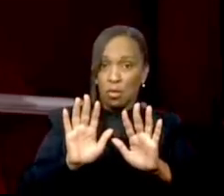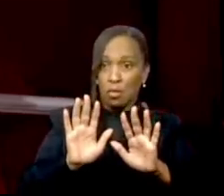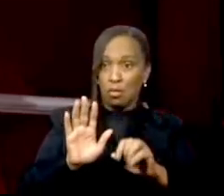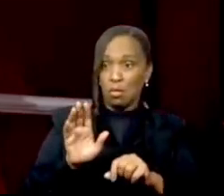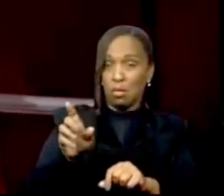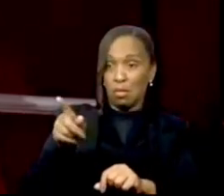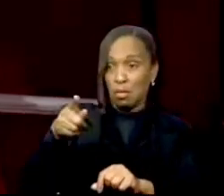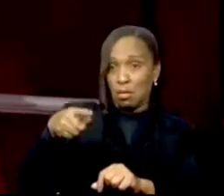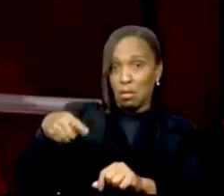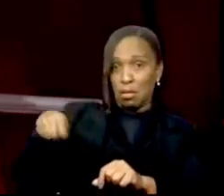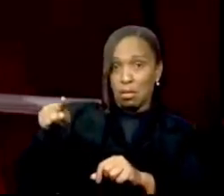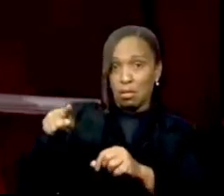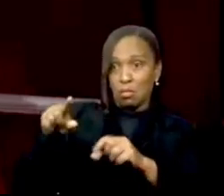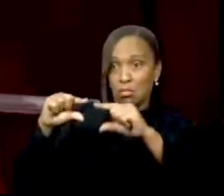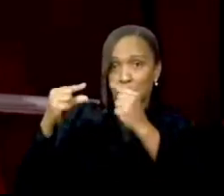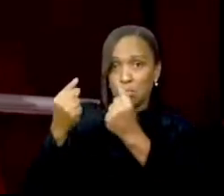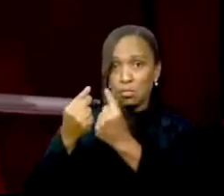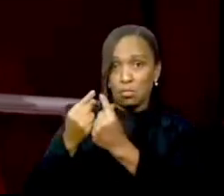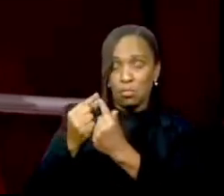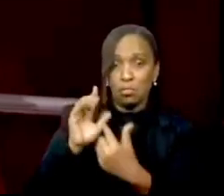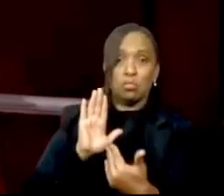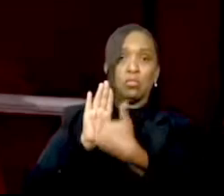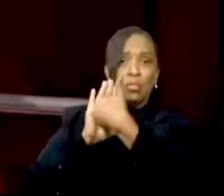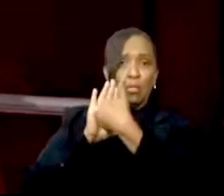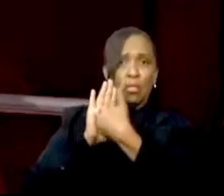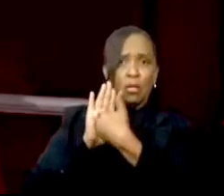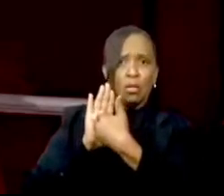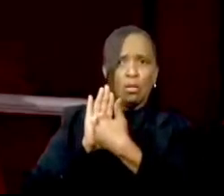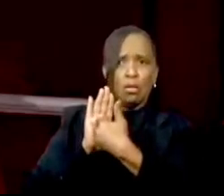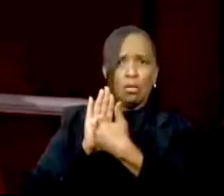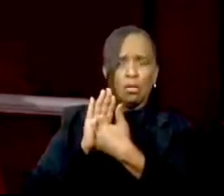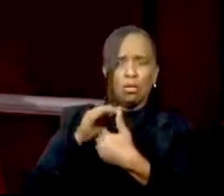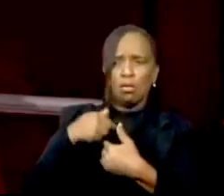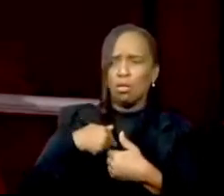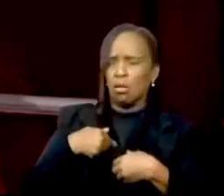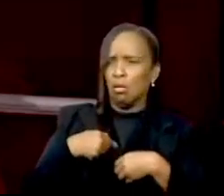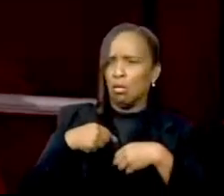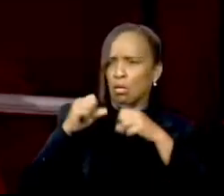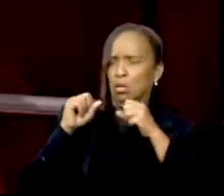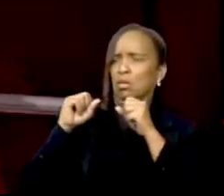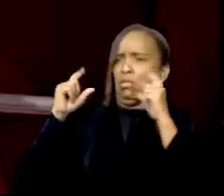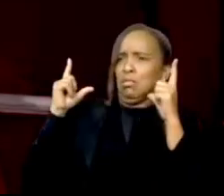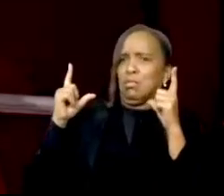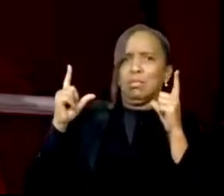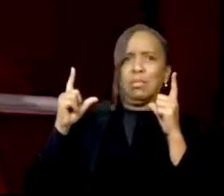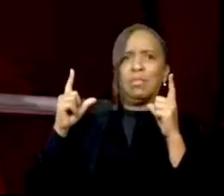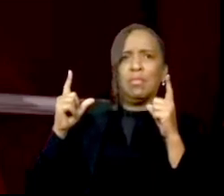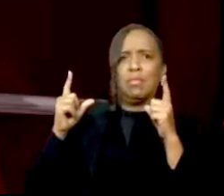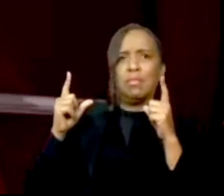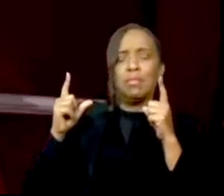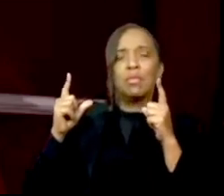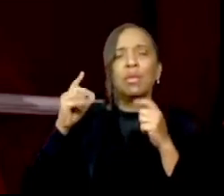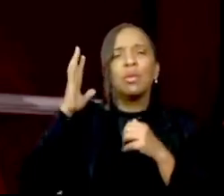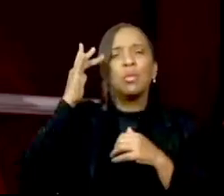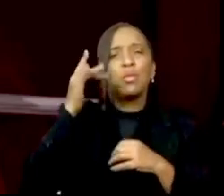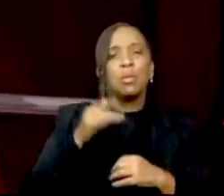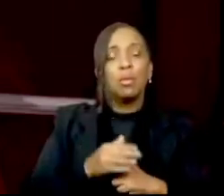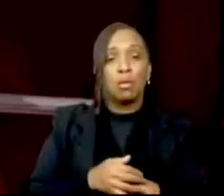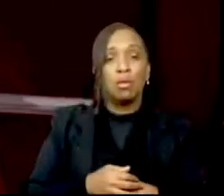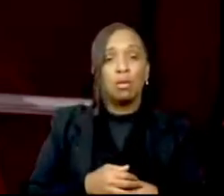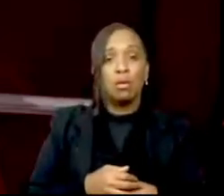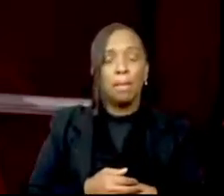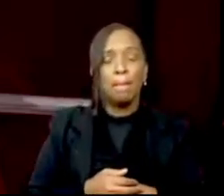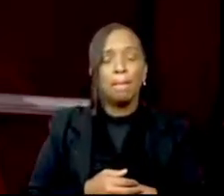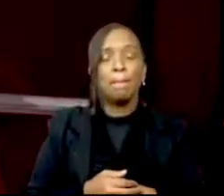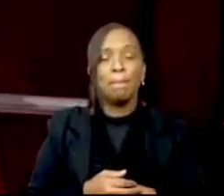oposición inclusive algunos de fueron reprimidos frente a este